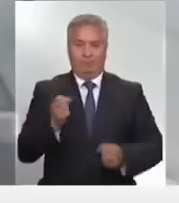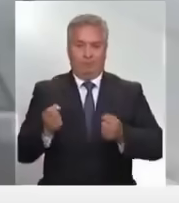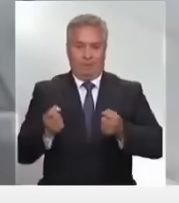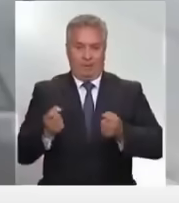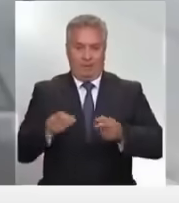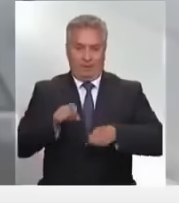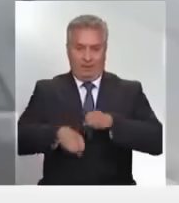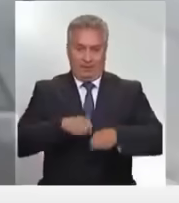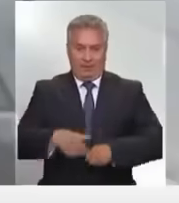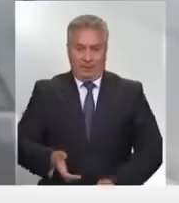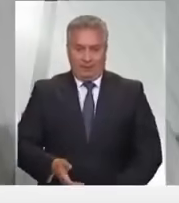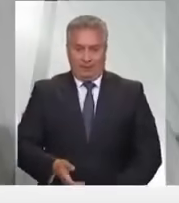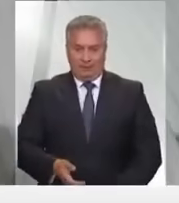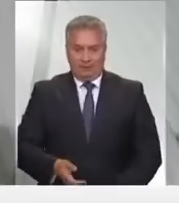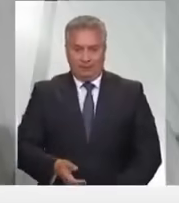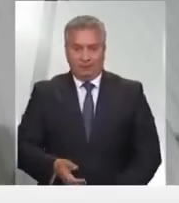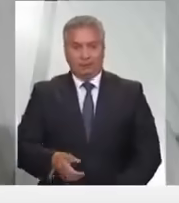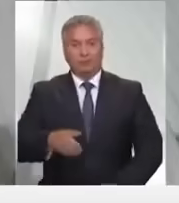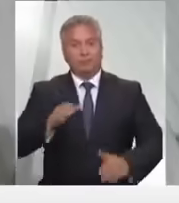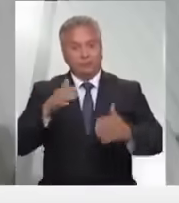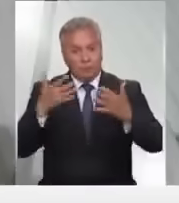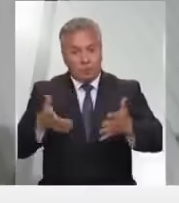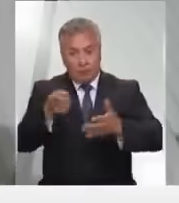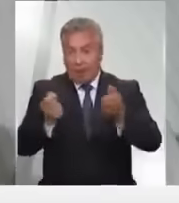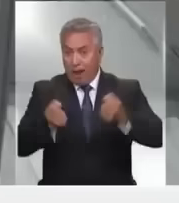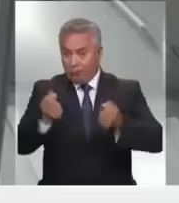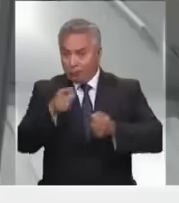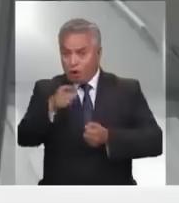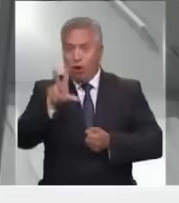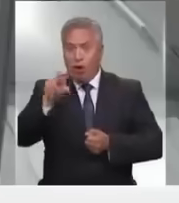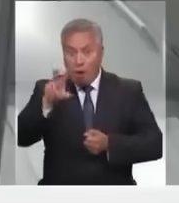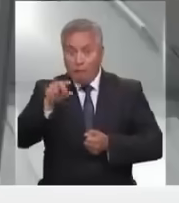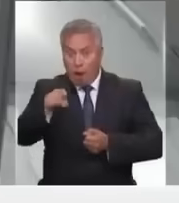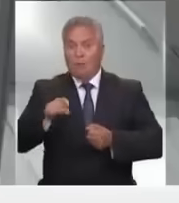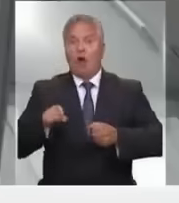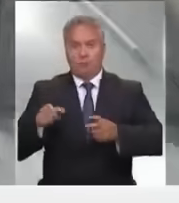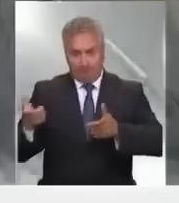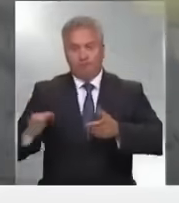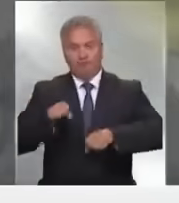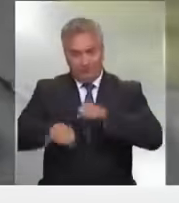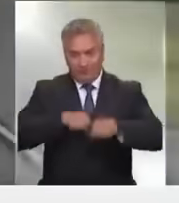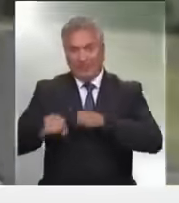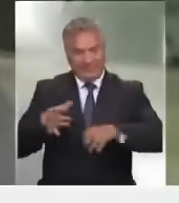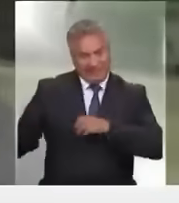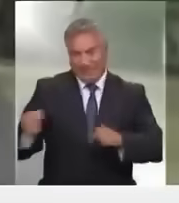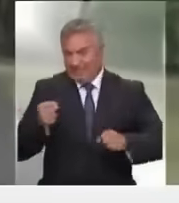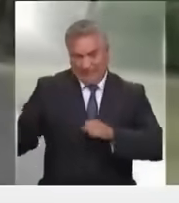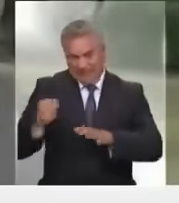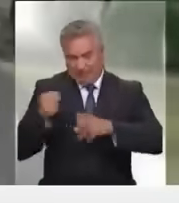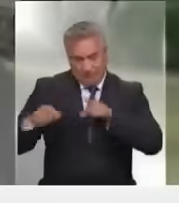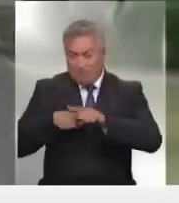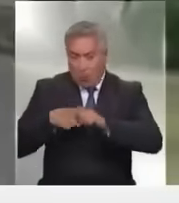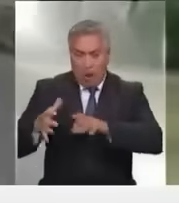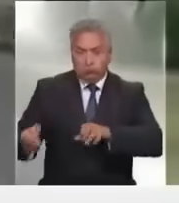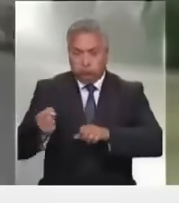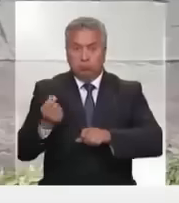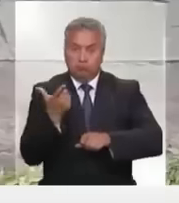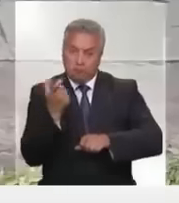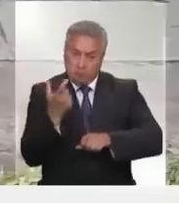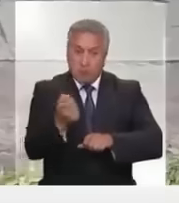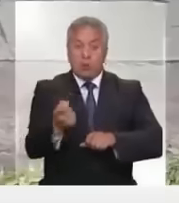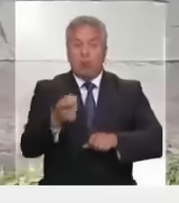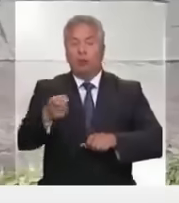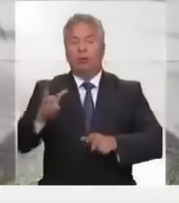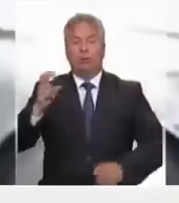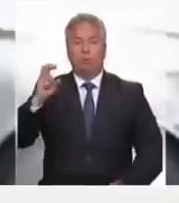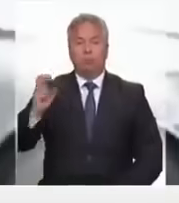En segundos, delincuentes arriba de este auto gris forcejean con el ciclista sin detener el auto. Aceleran y se llevan